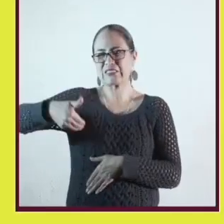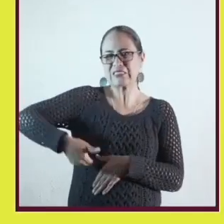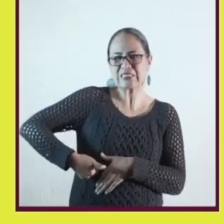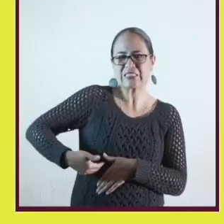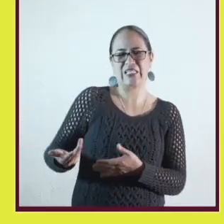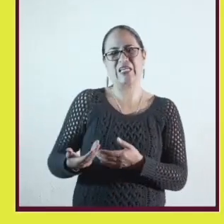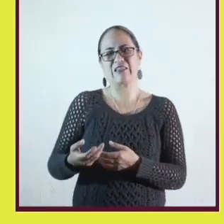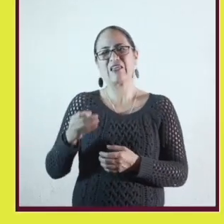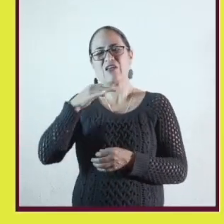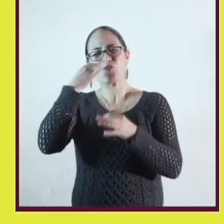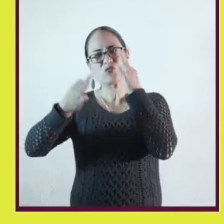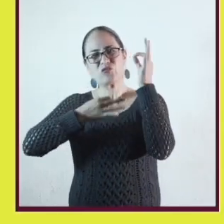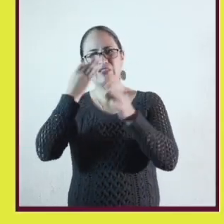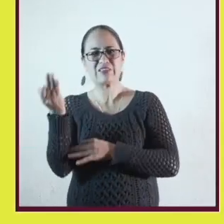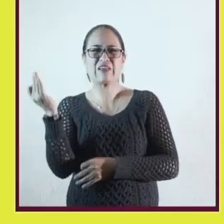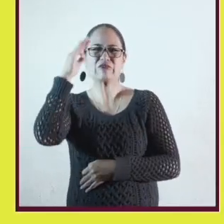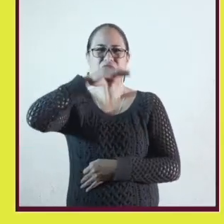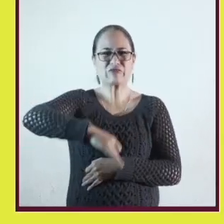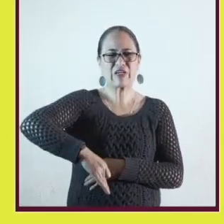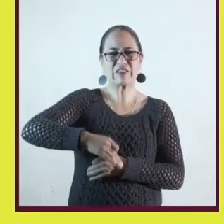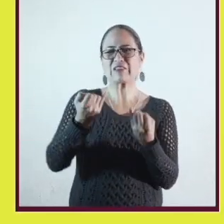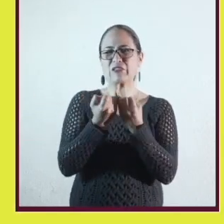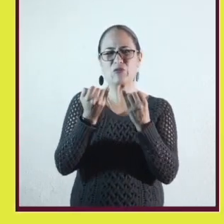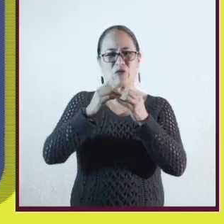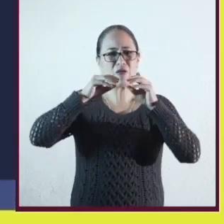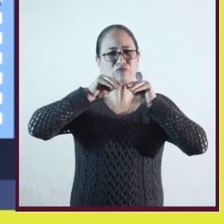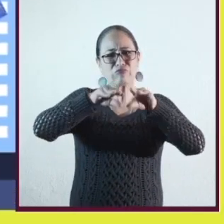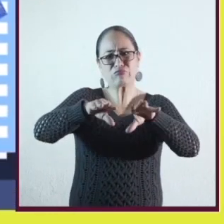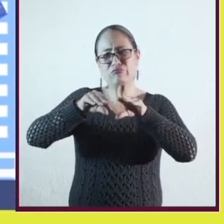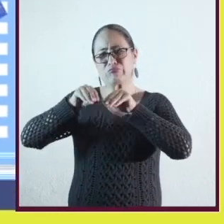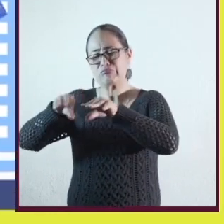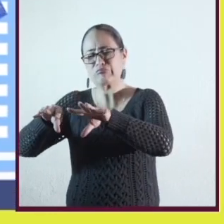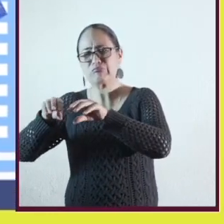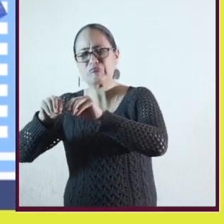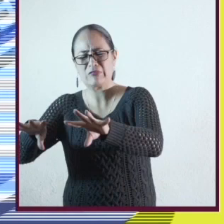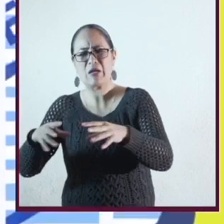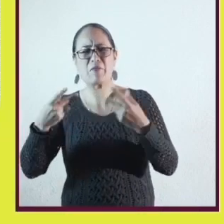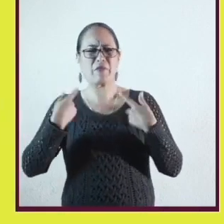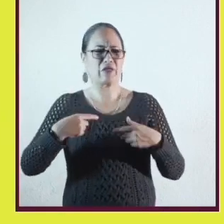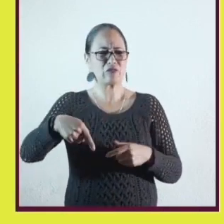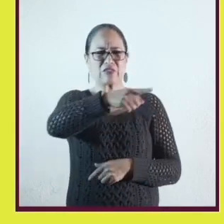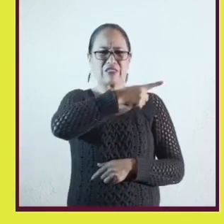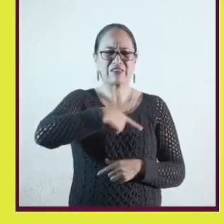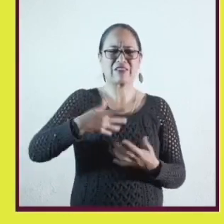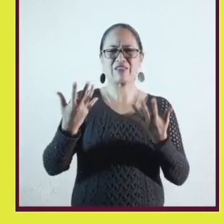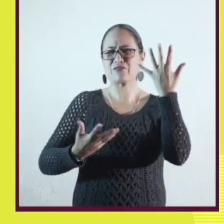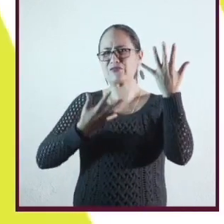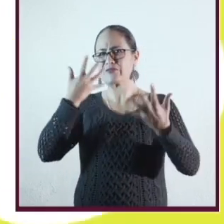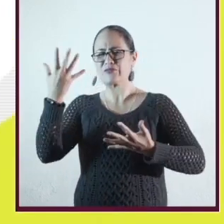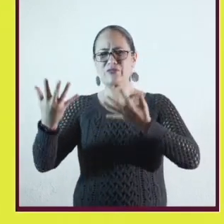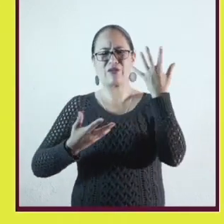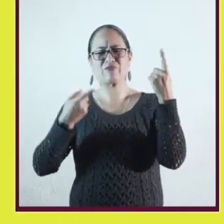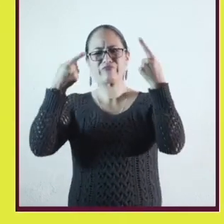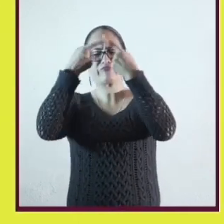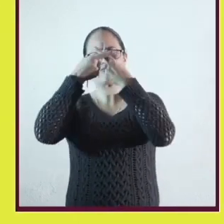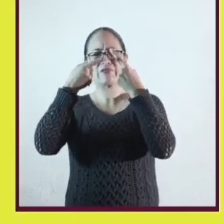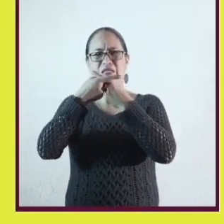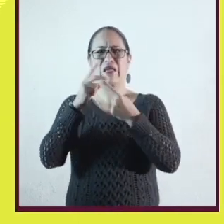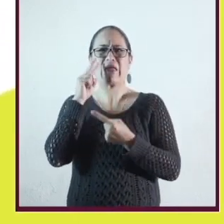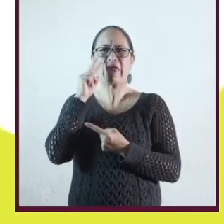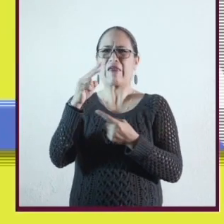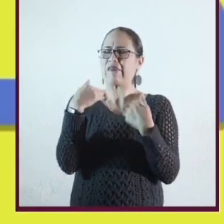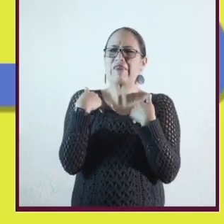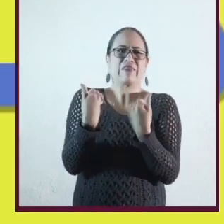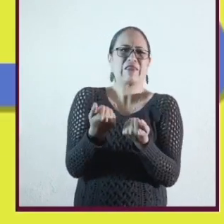fake news han banalizado, relativizado y confundido a quienes no saben ver,